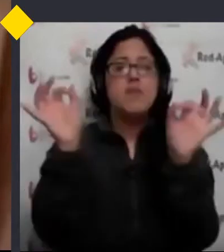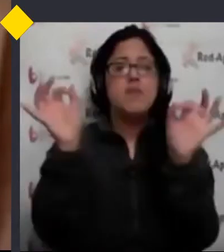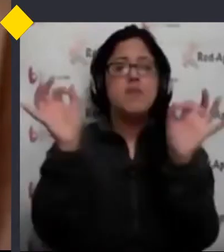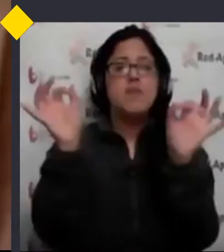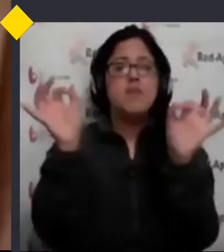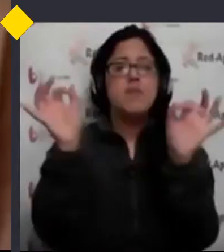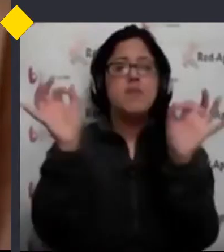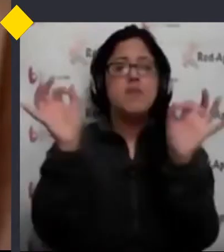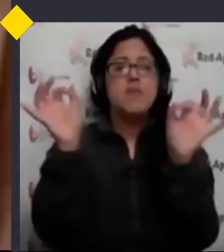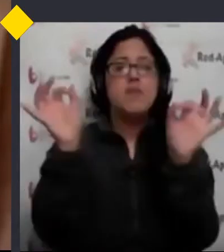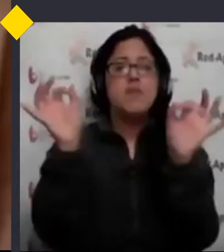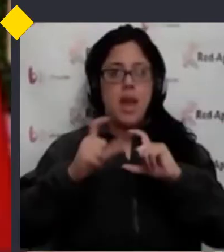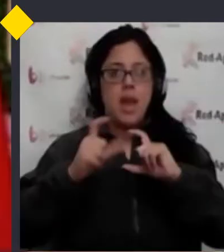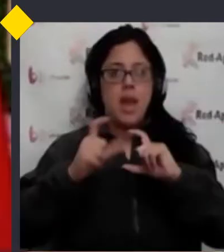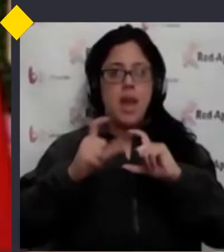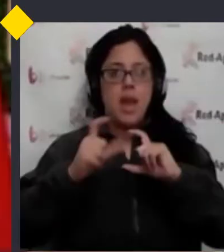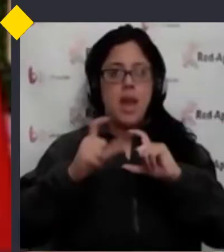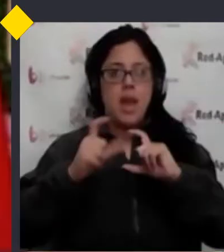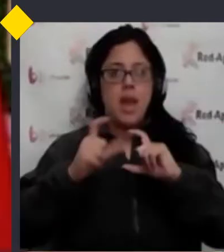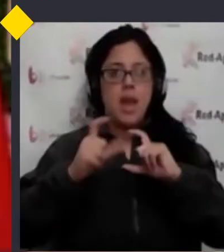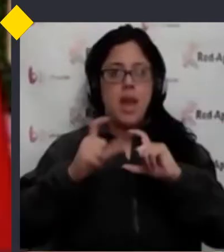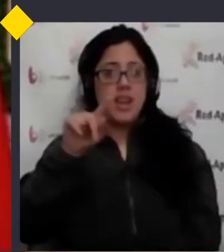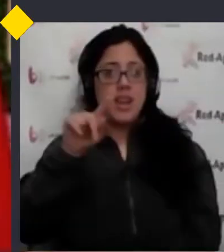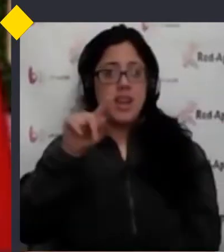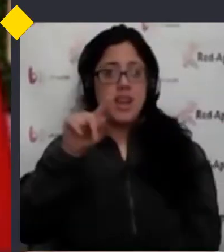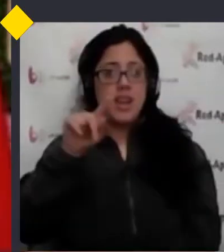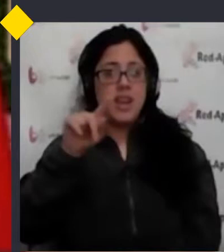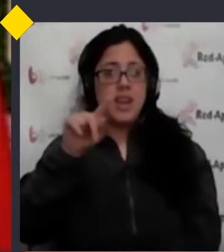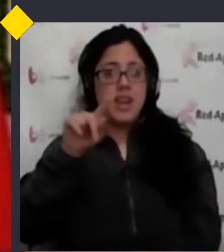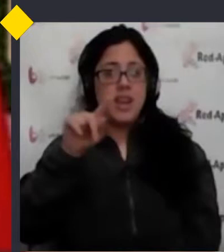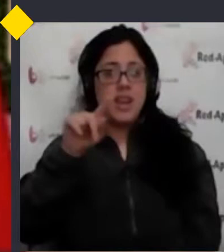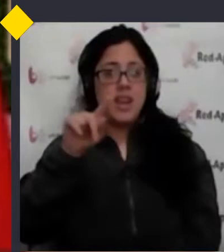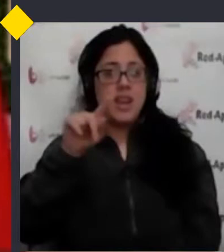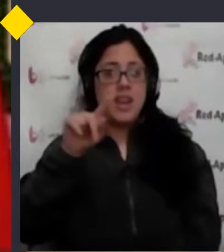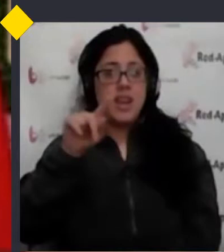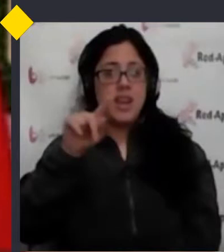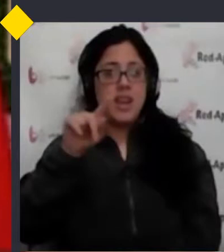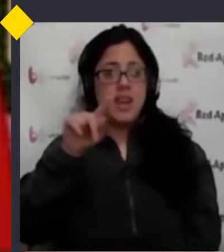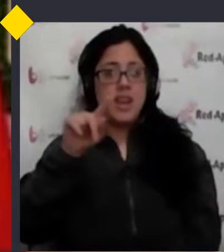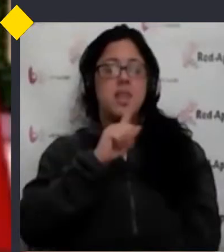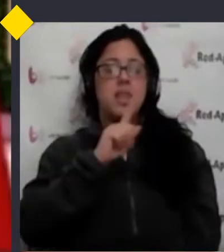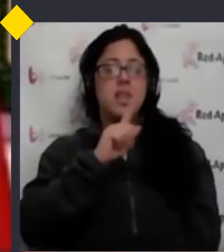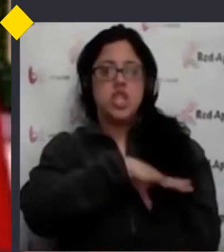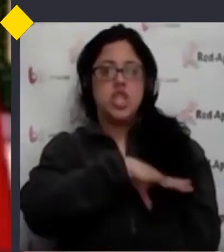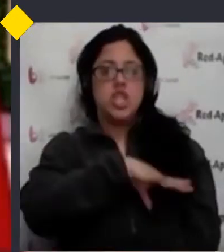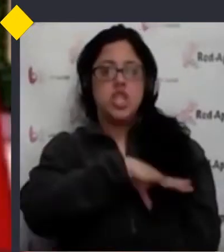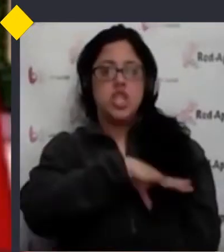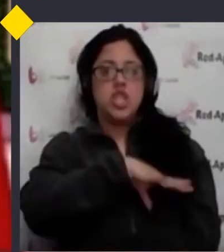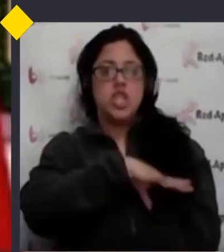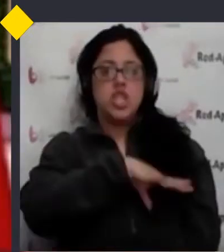género. Denise Goldfarb, presidente de Personas en Walmart Chile, ejecutiva con más de 20 años de carrera en industria de